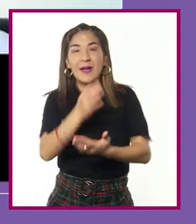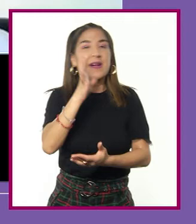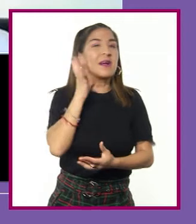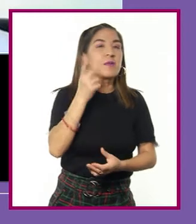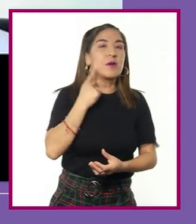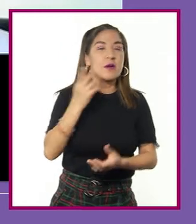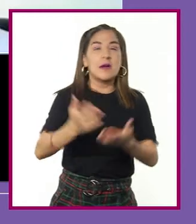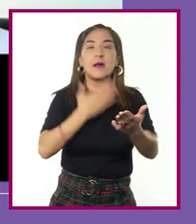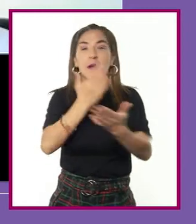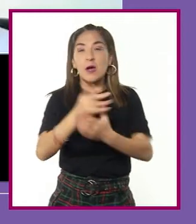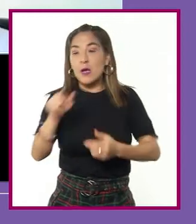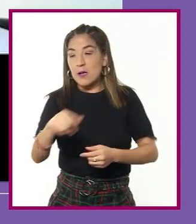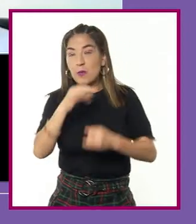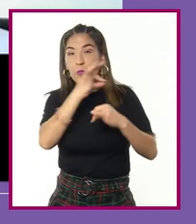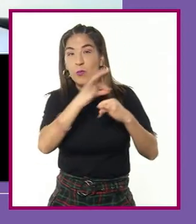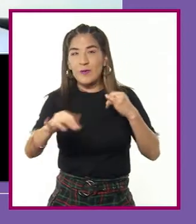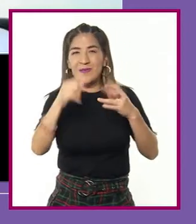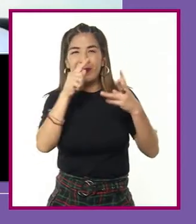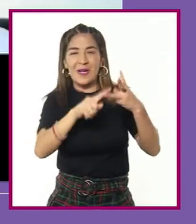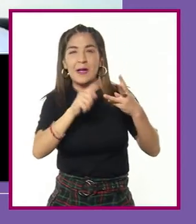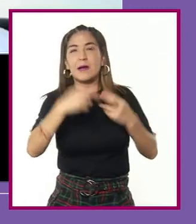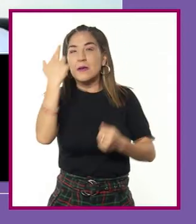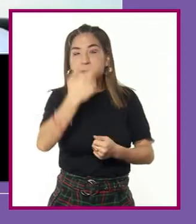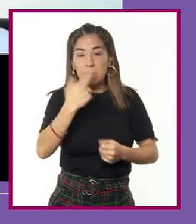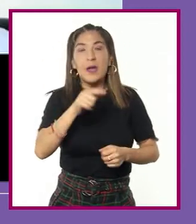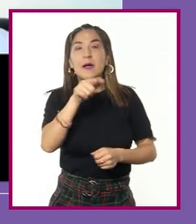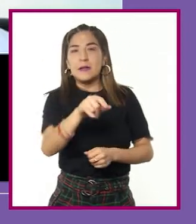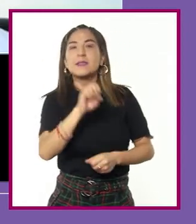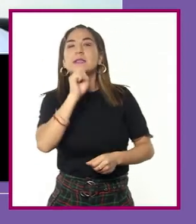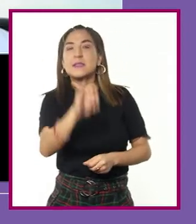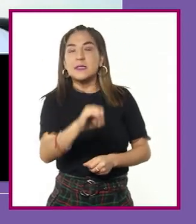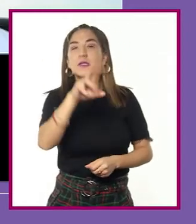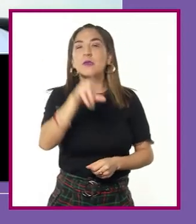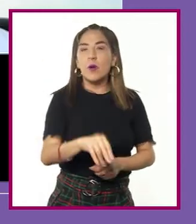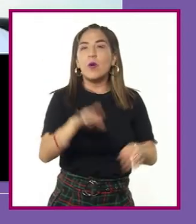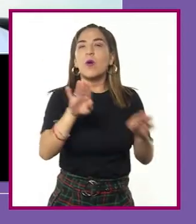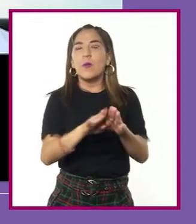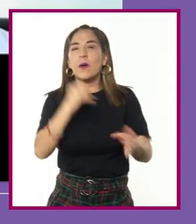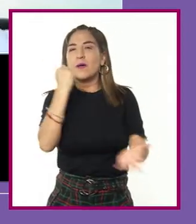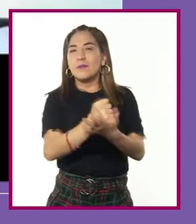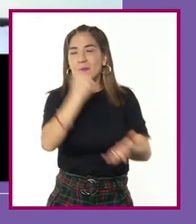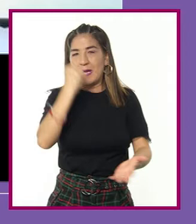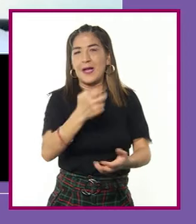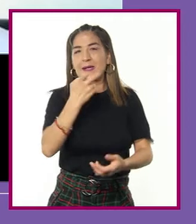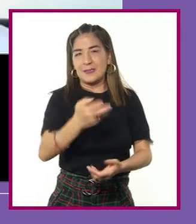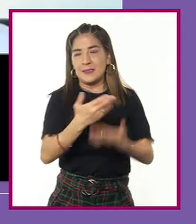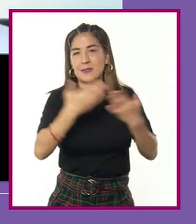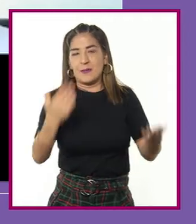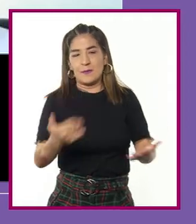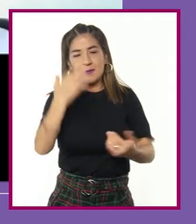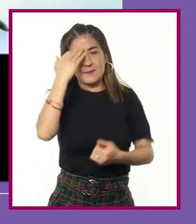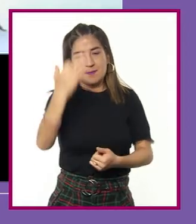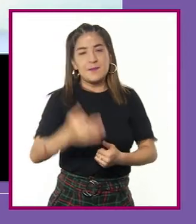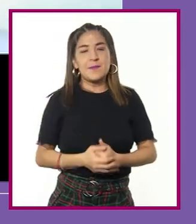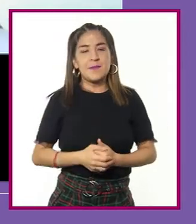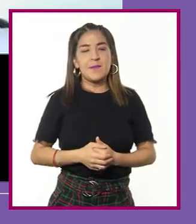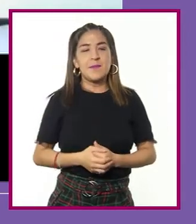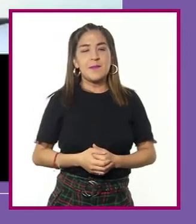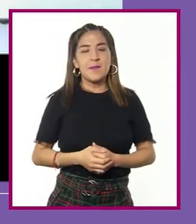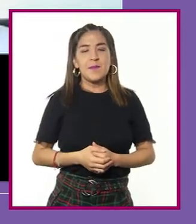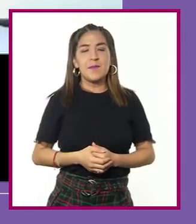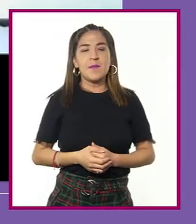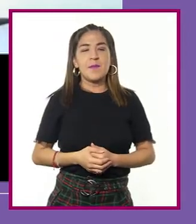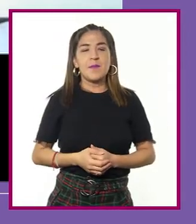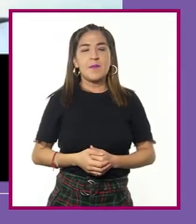a cabo con la normatividad que dicta este país, por ejemplo, en la actualidad. Ok,